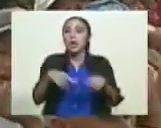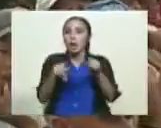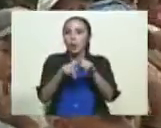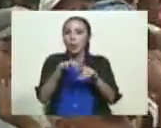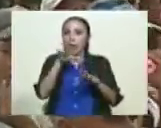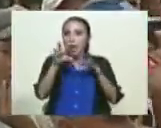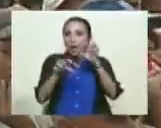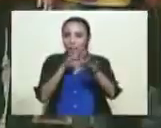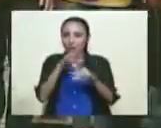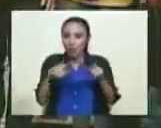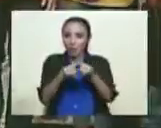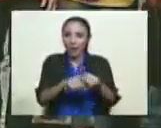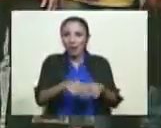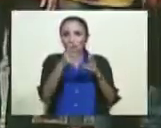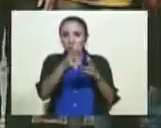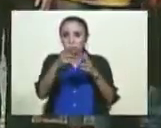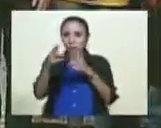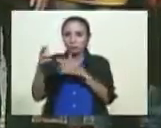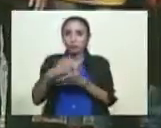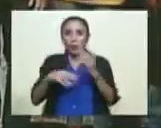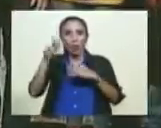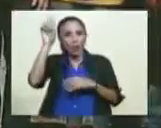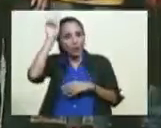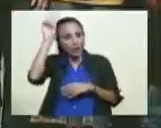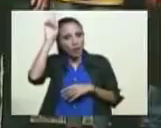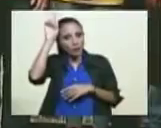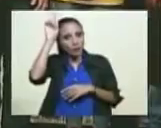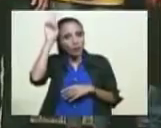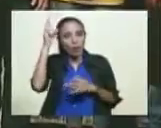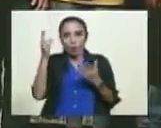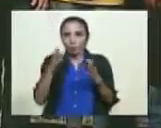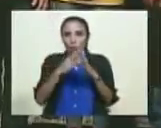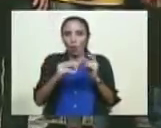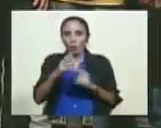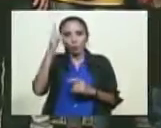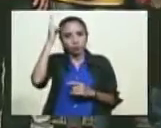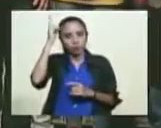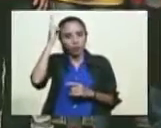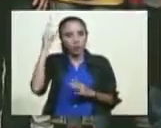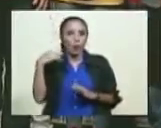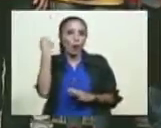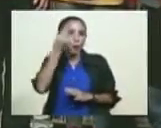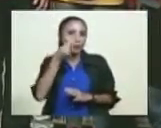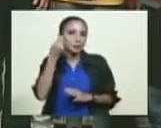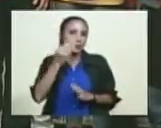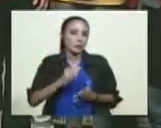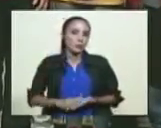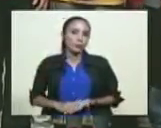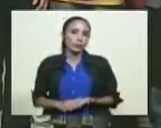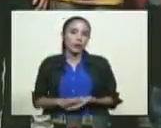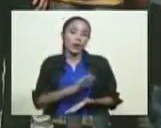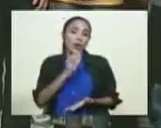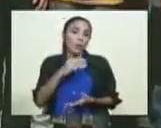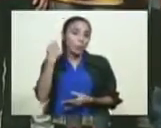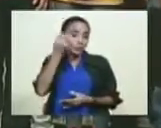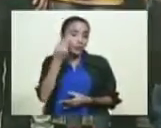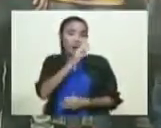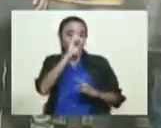Nuestros indios, nuestros padres indios, consideraban la naturaleza como sagrada.